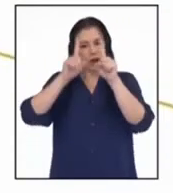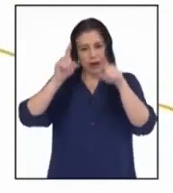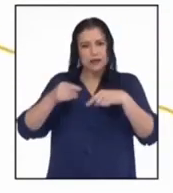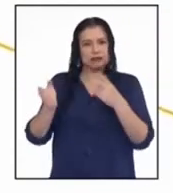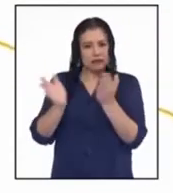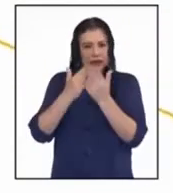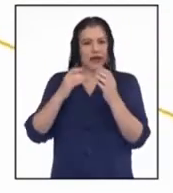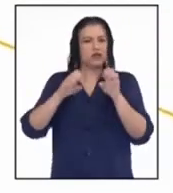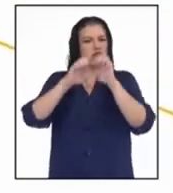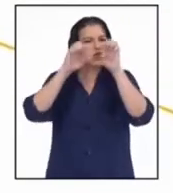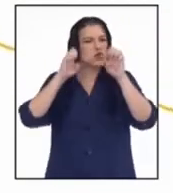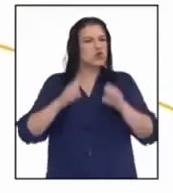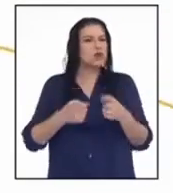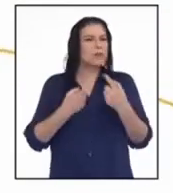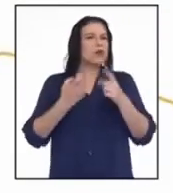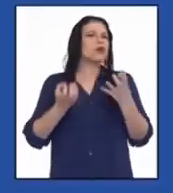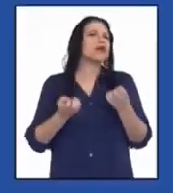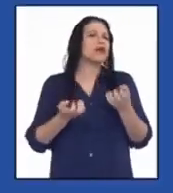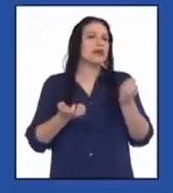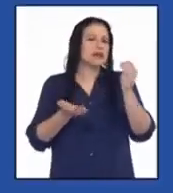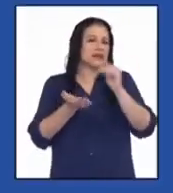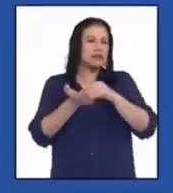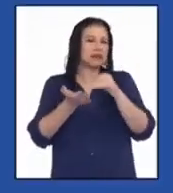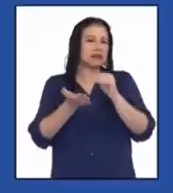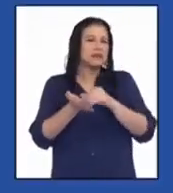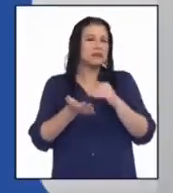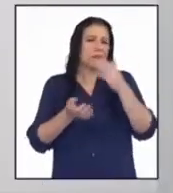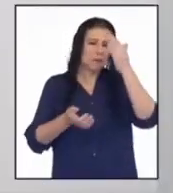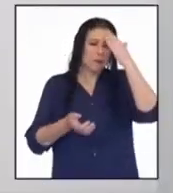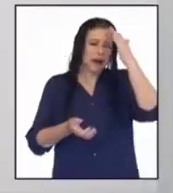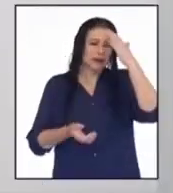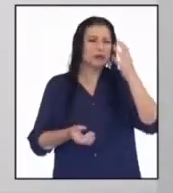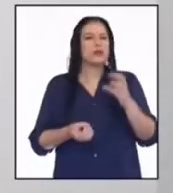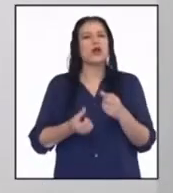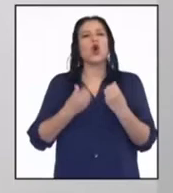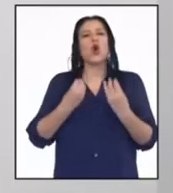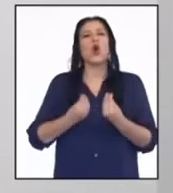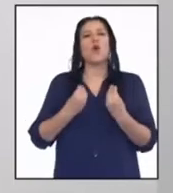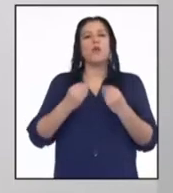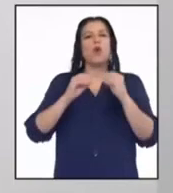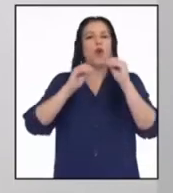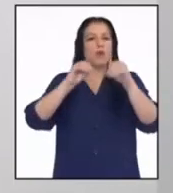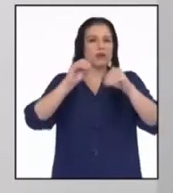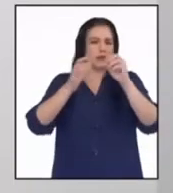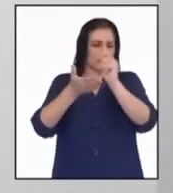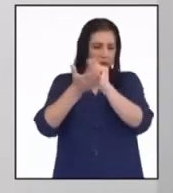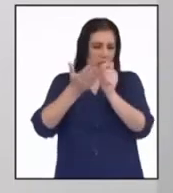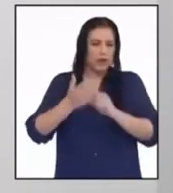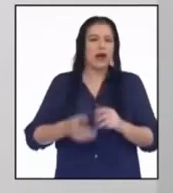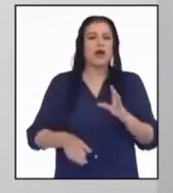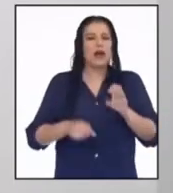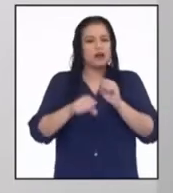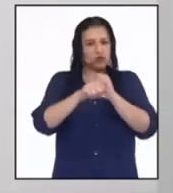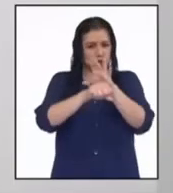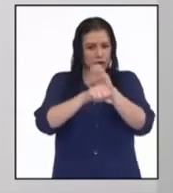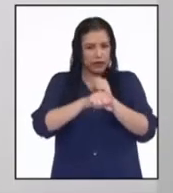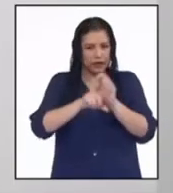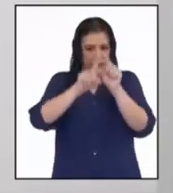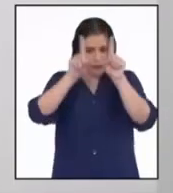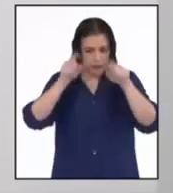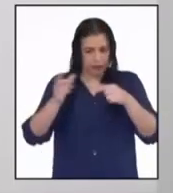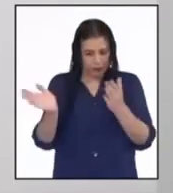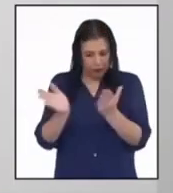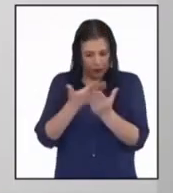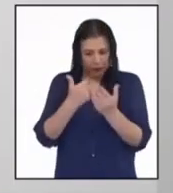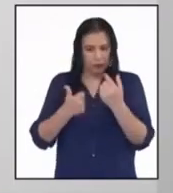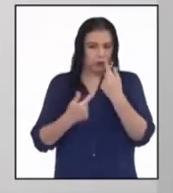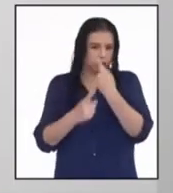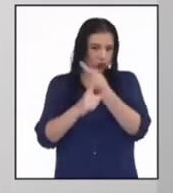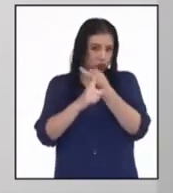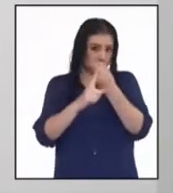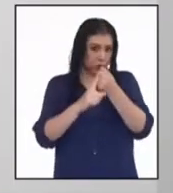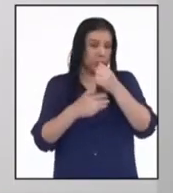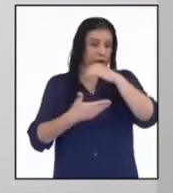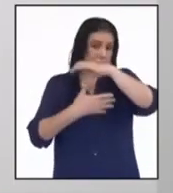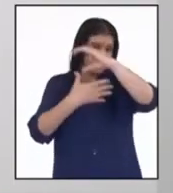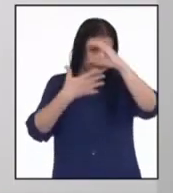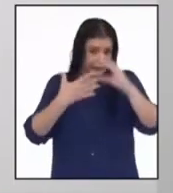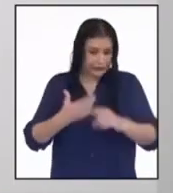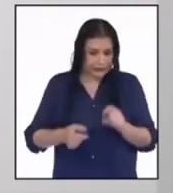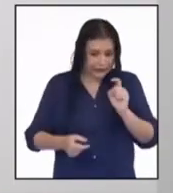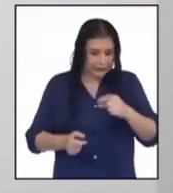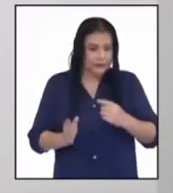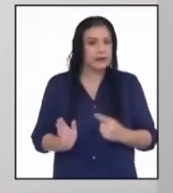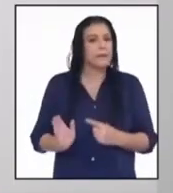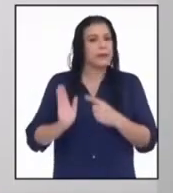su estructura, pero quiere saber más sobre su contenido. Aquí van algunas sugerencias para la cartilla que por sus características